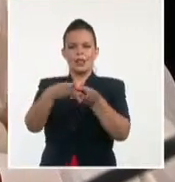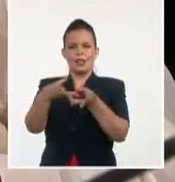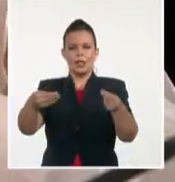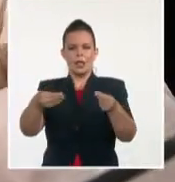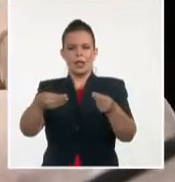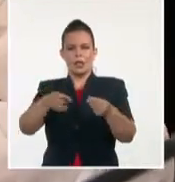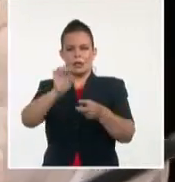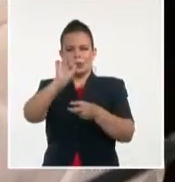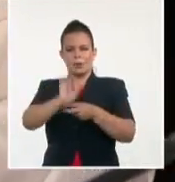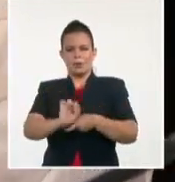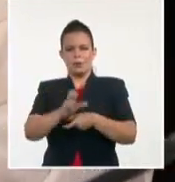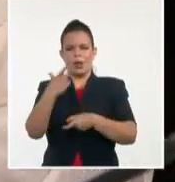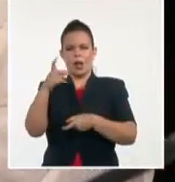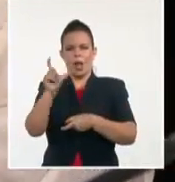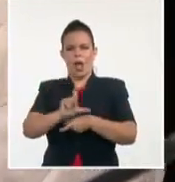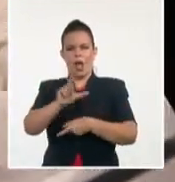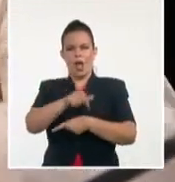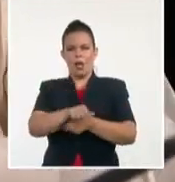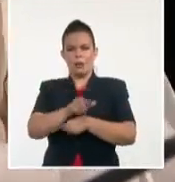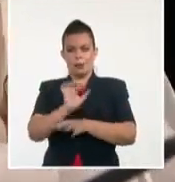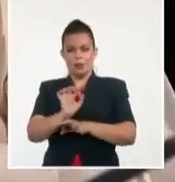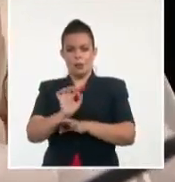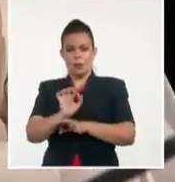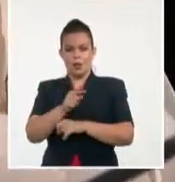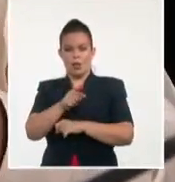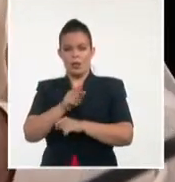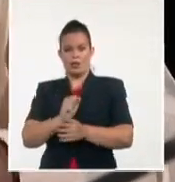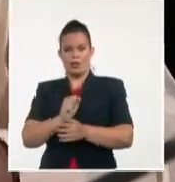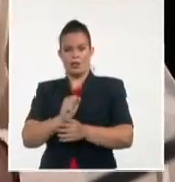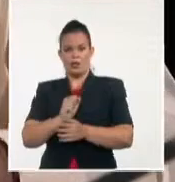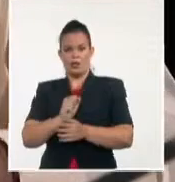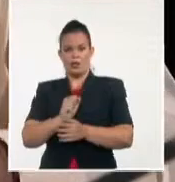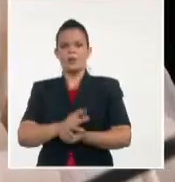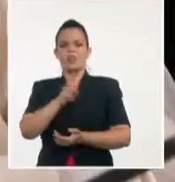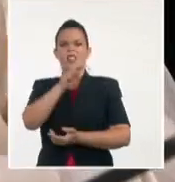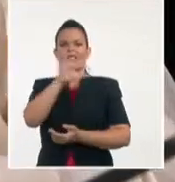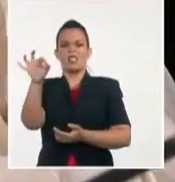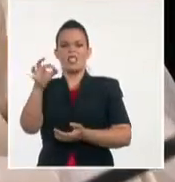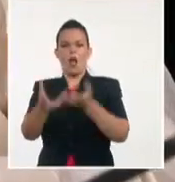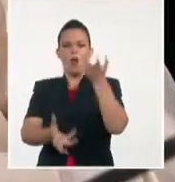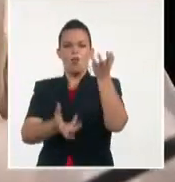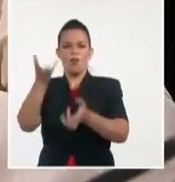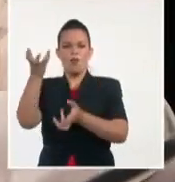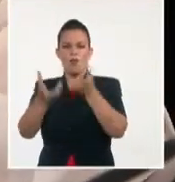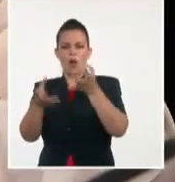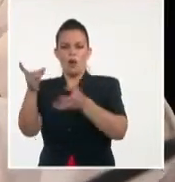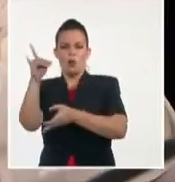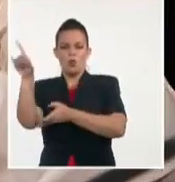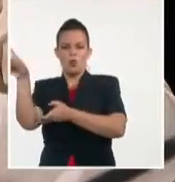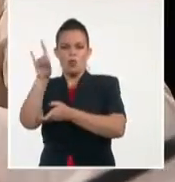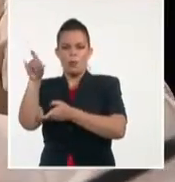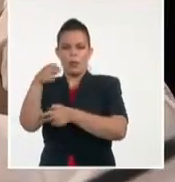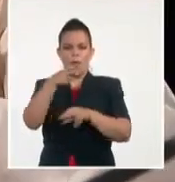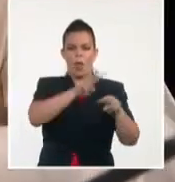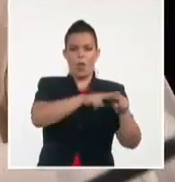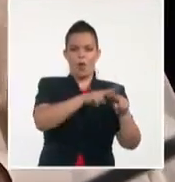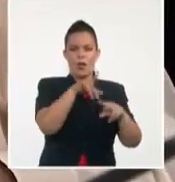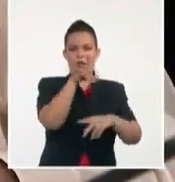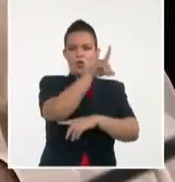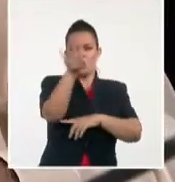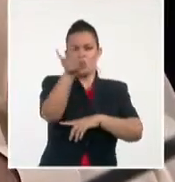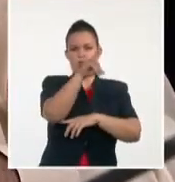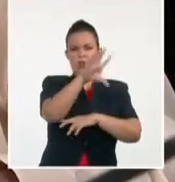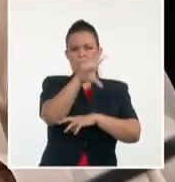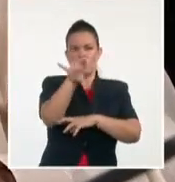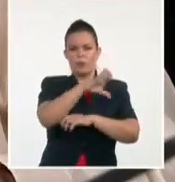de Zapata, pues allí el radar de Pico San Juan en Cienfuegos y el radar de Blanca en La Habana fueron, y el radar también de Punta